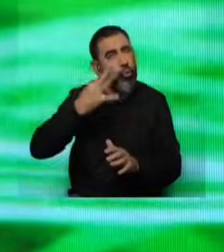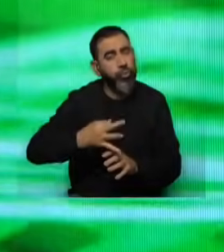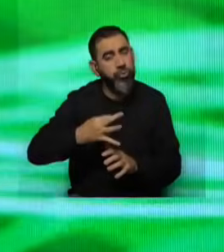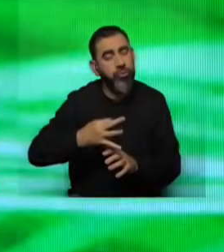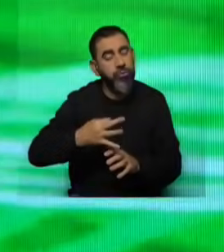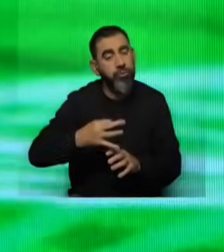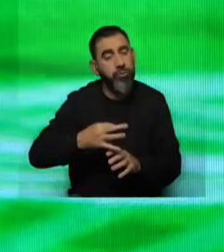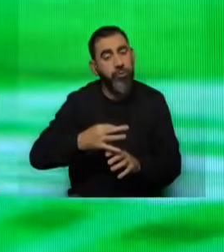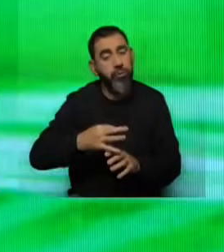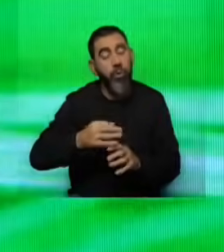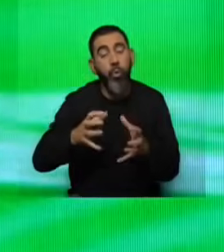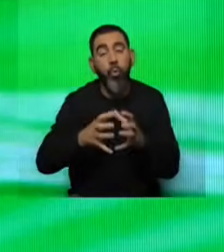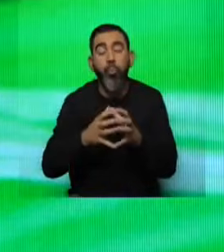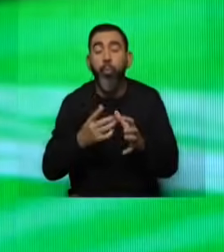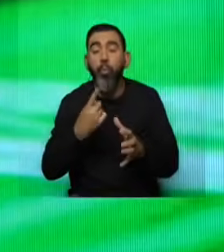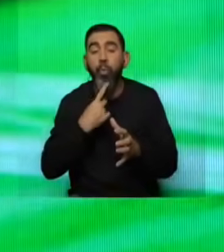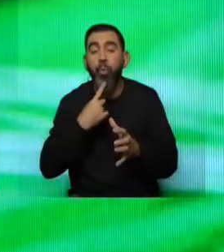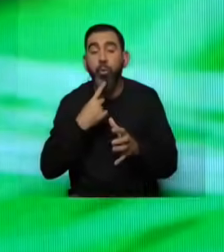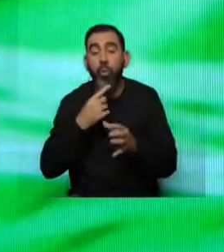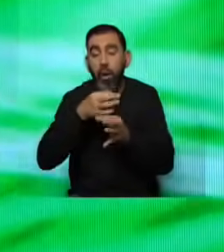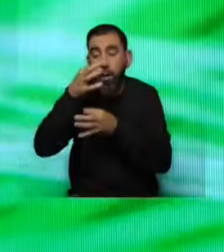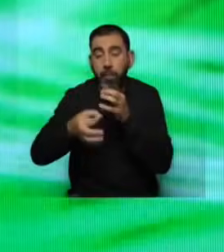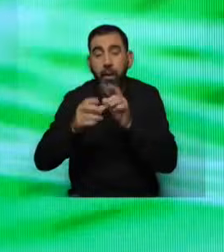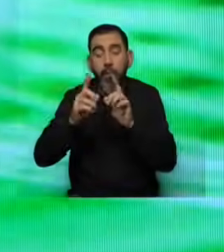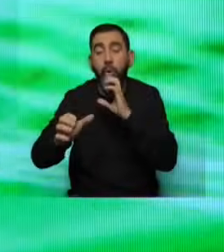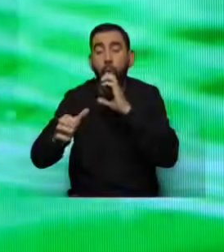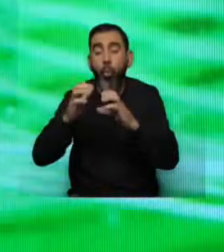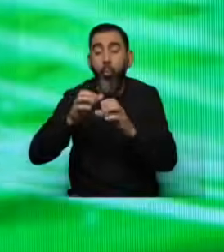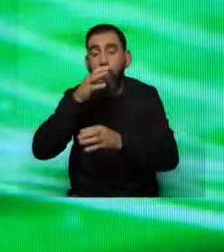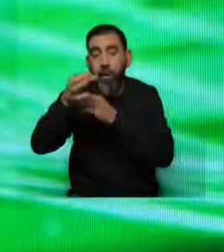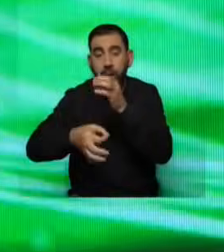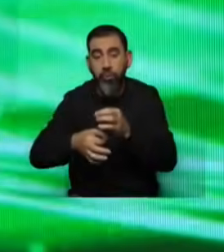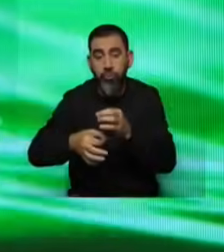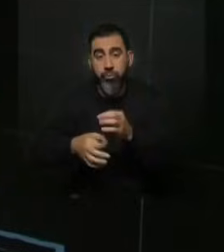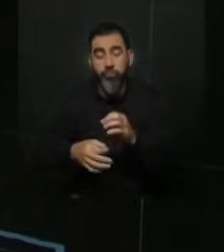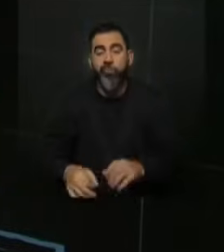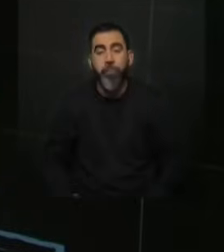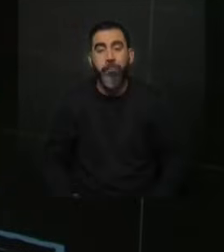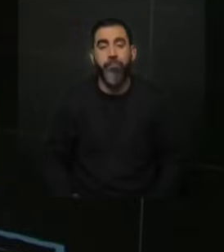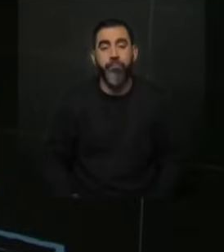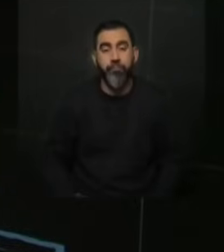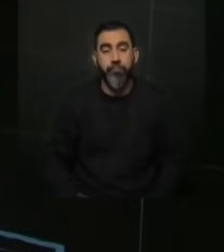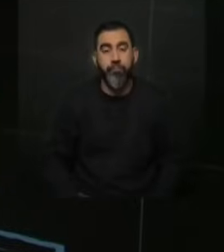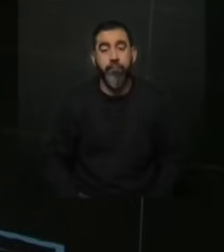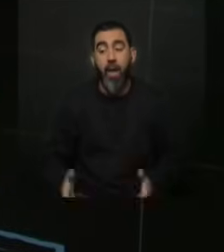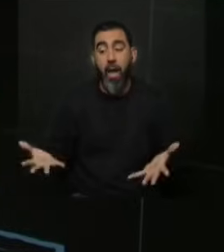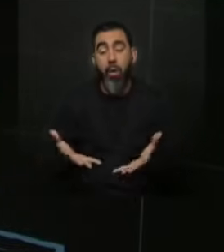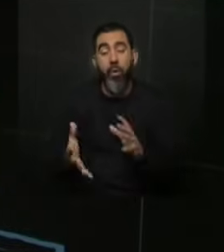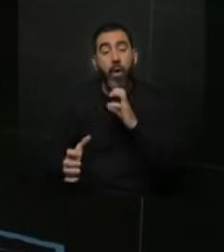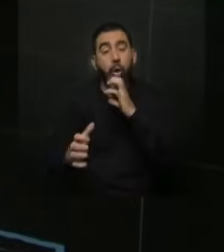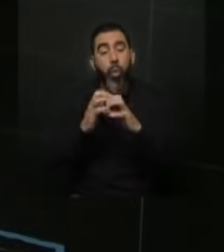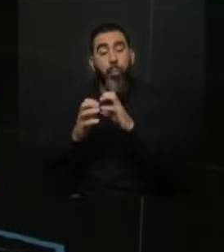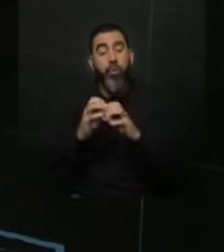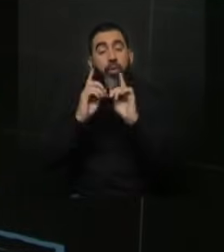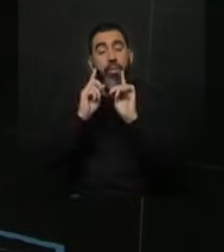que no no solamente que los partidos tengan que rendir sino también los medios de comunicación que están afectados a la Norma esta vez los medios van a tener que de alguna